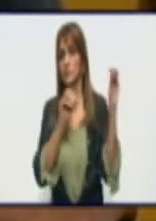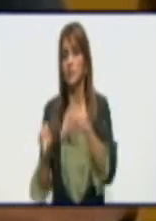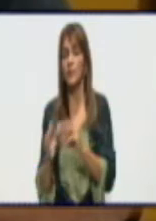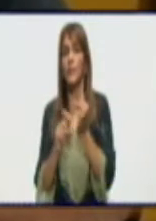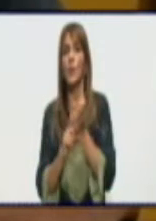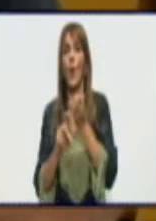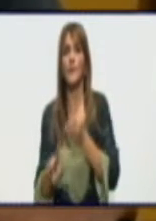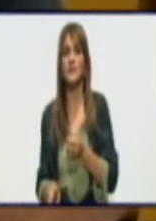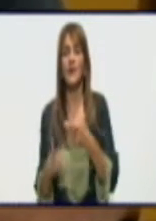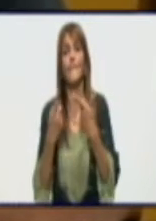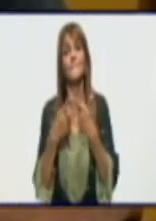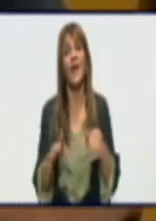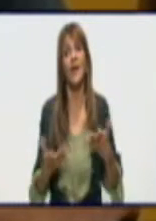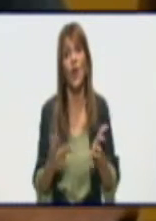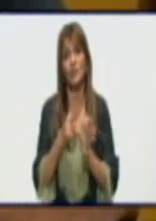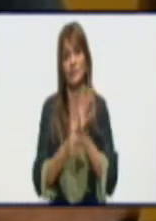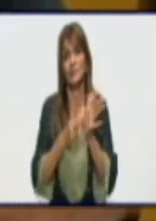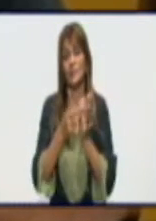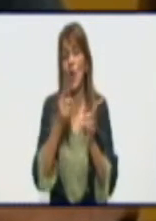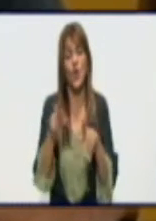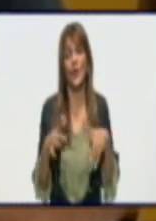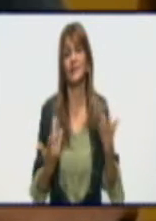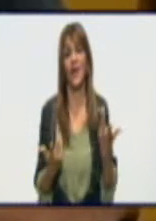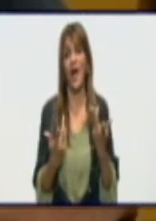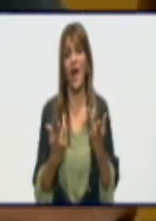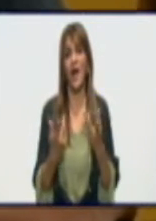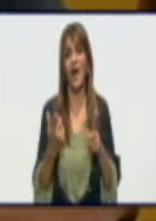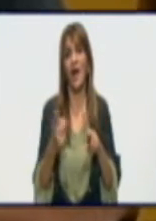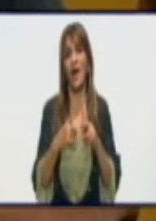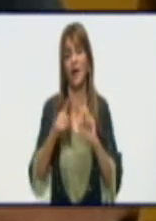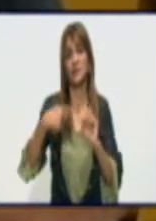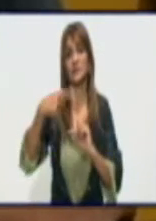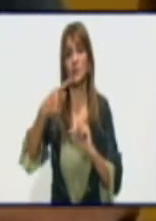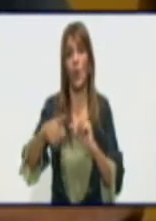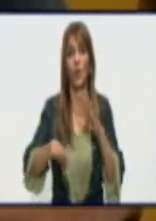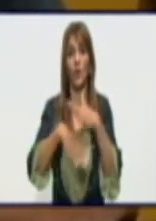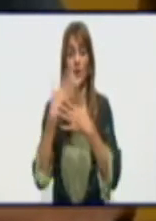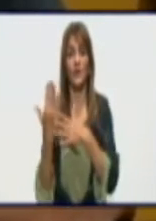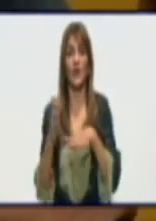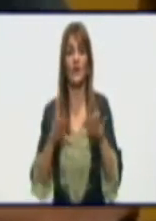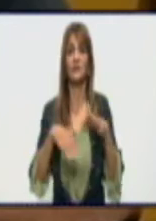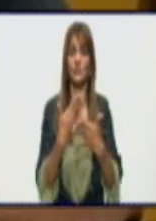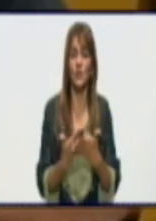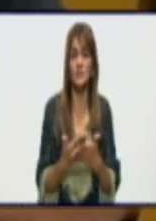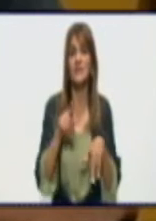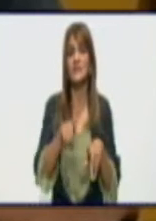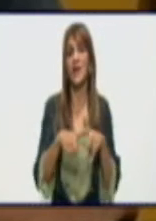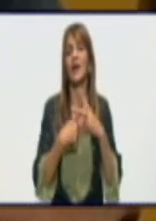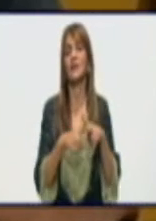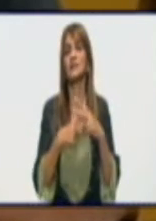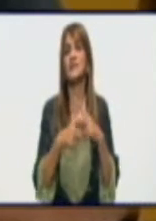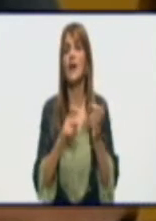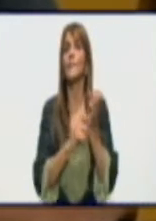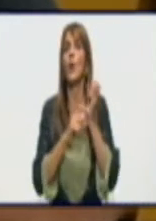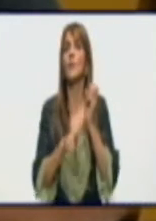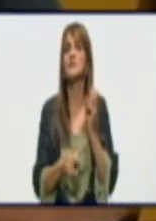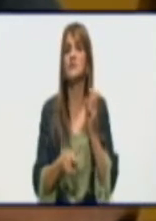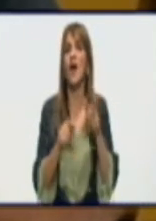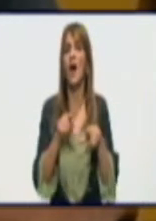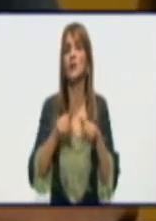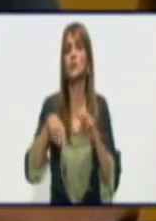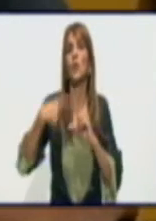no se garantiza esa cantidad de harina para 4, para 5 casillas, y lo que se le garantiza es a la provincia el consumo diario, pues nosotros estamos trabajando con el